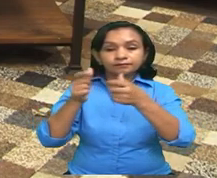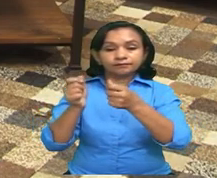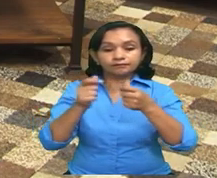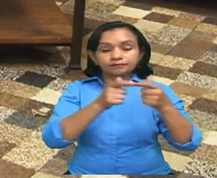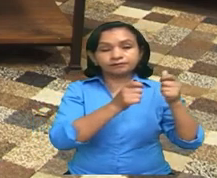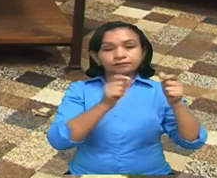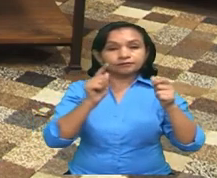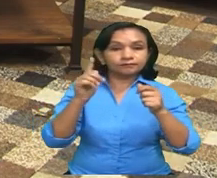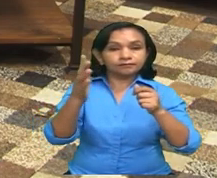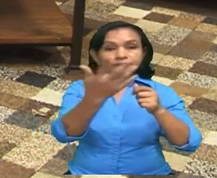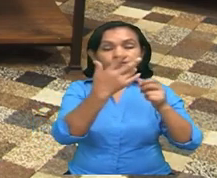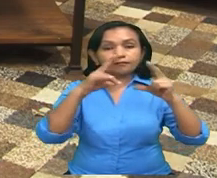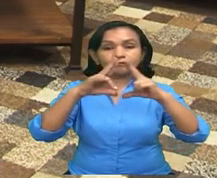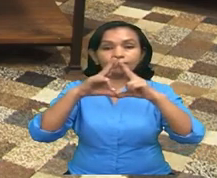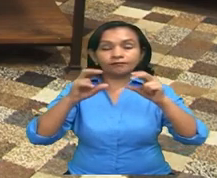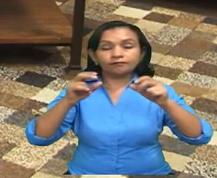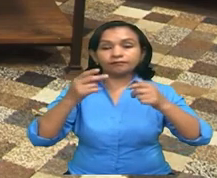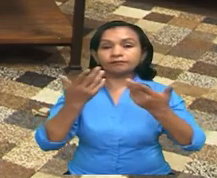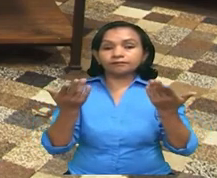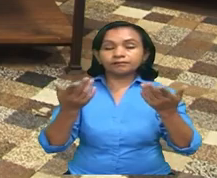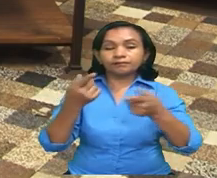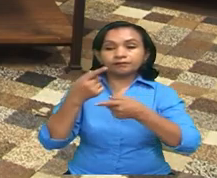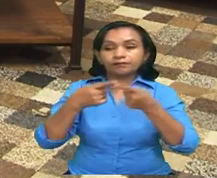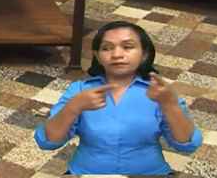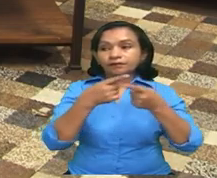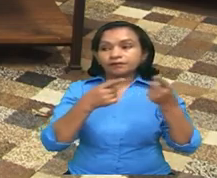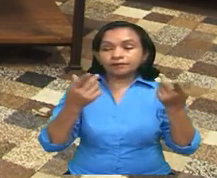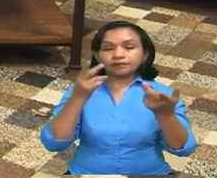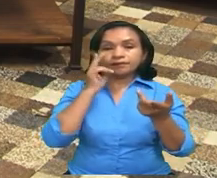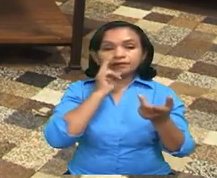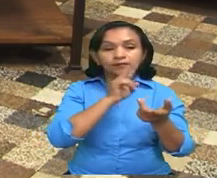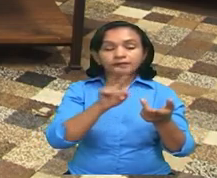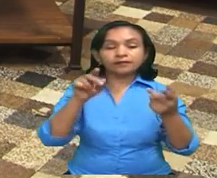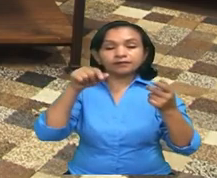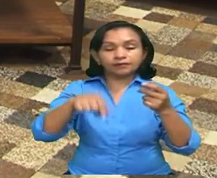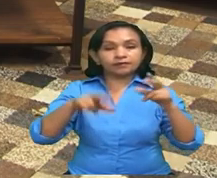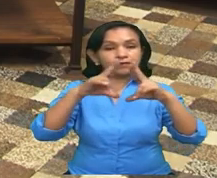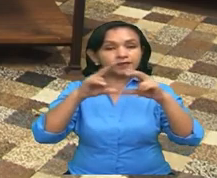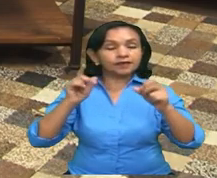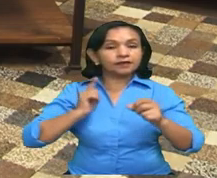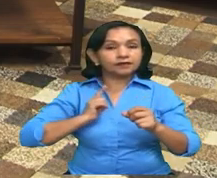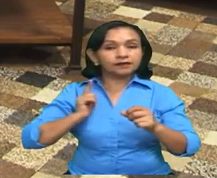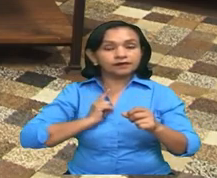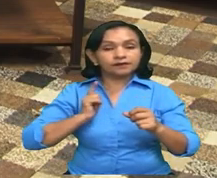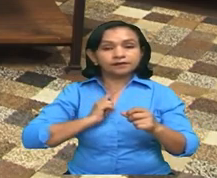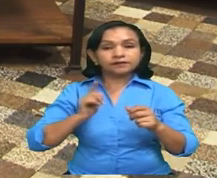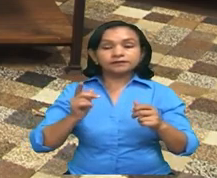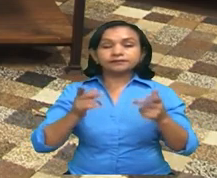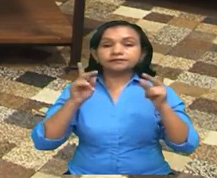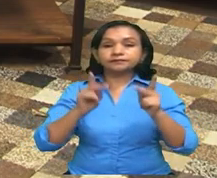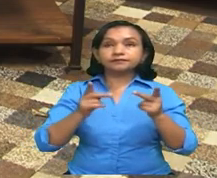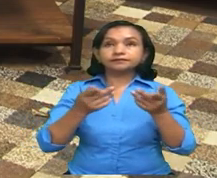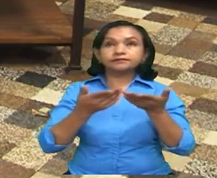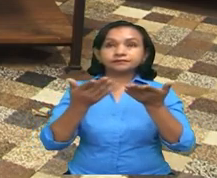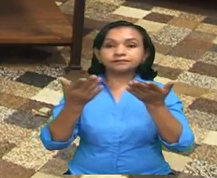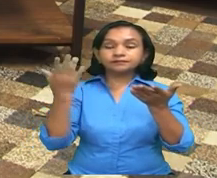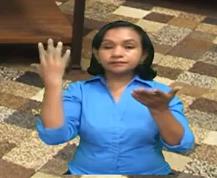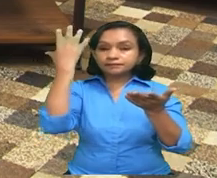Masaya, Granada y San Juan del Sur. Así que estuve ahí, uno de los grupos que fue para el lado de Río San